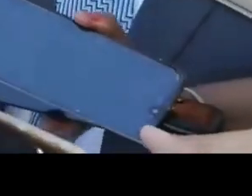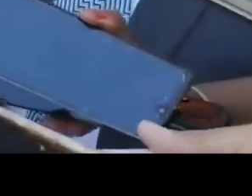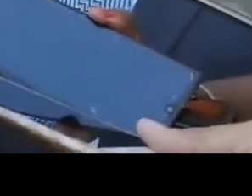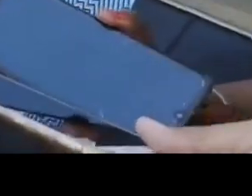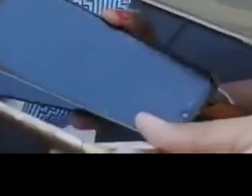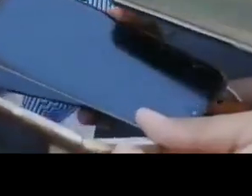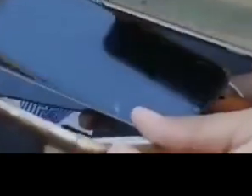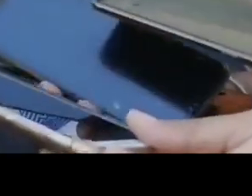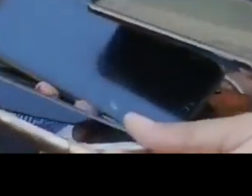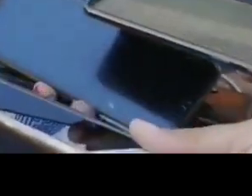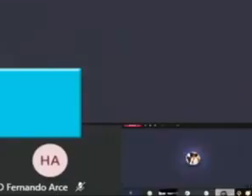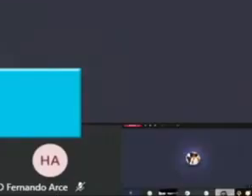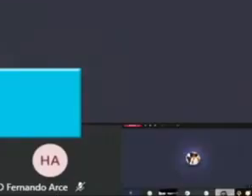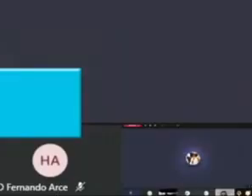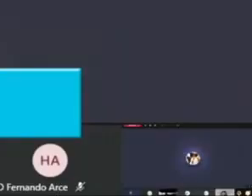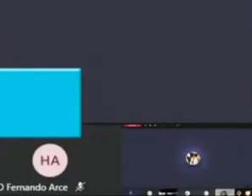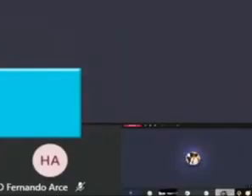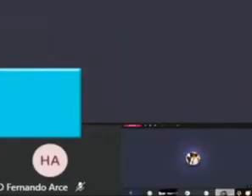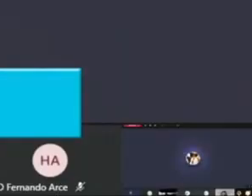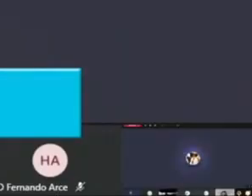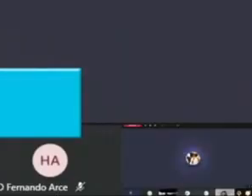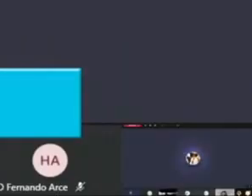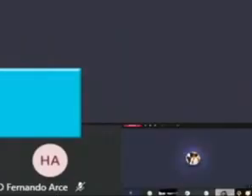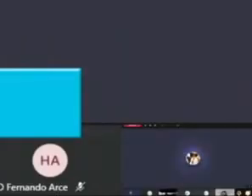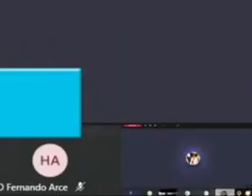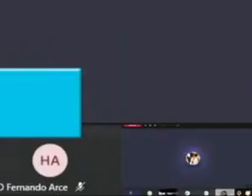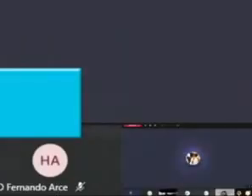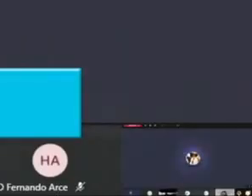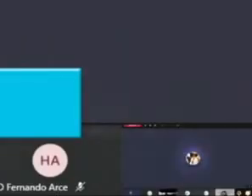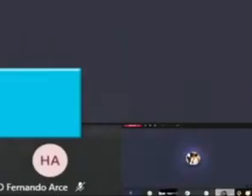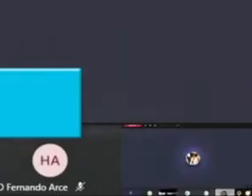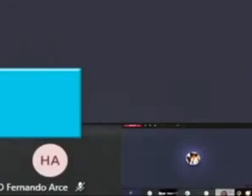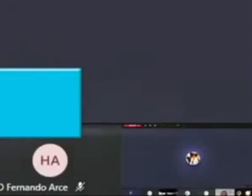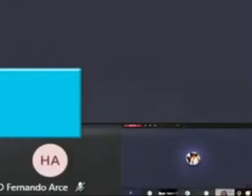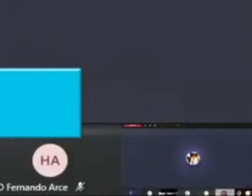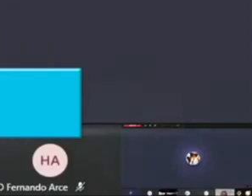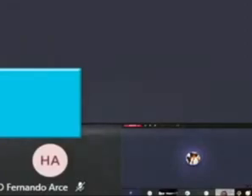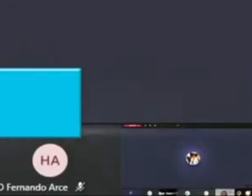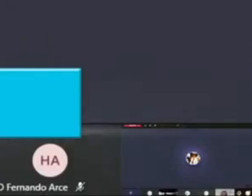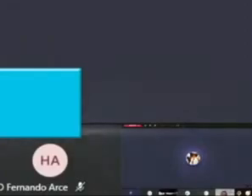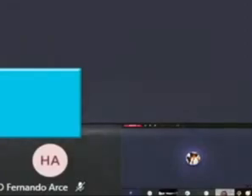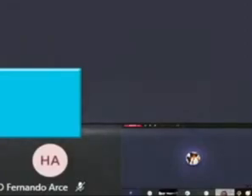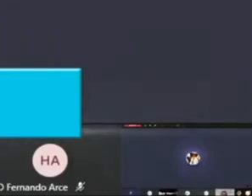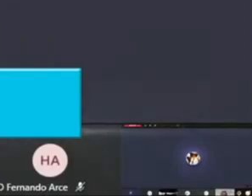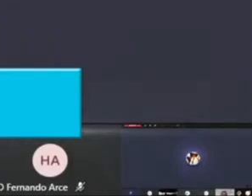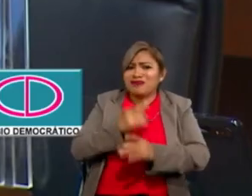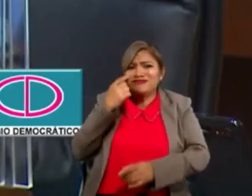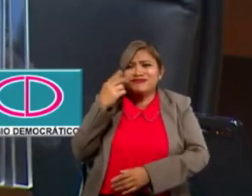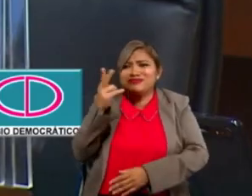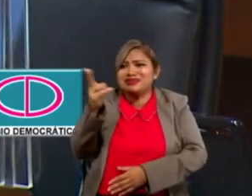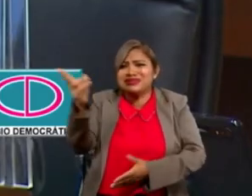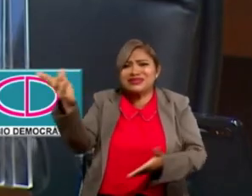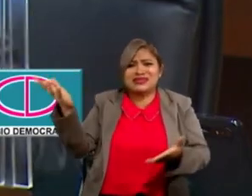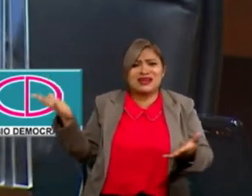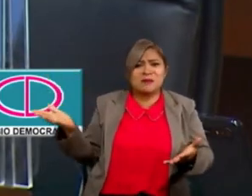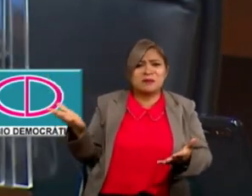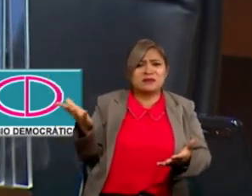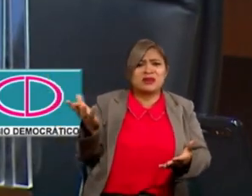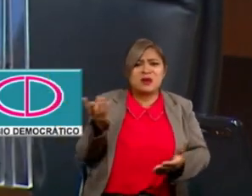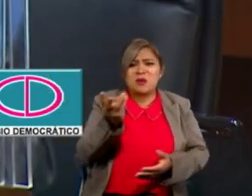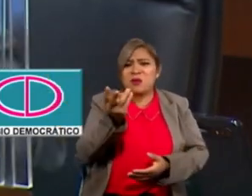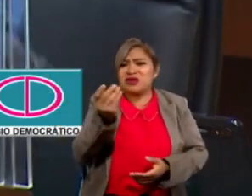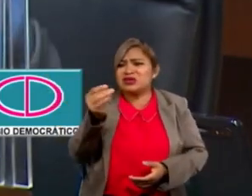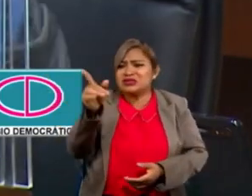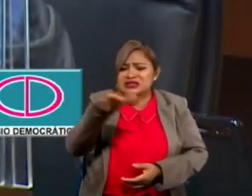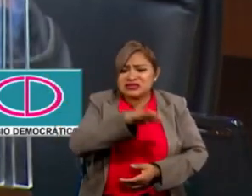No, la pregunta es a usted, ministra, por favor. Y sería bueno que el presidente comience haciendo algo productivo y se lea la Constitución Nacional. ¿Cuántos niños